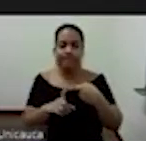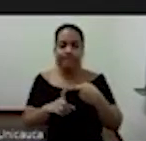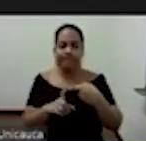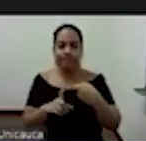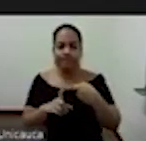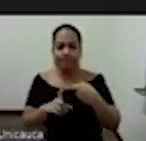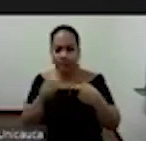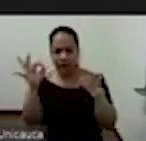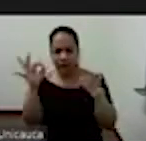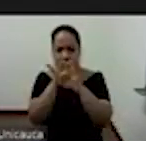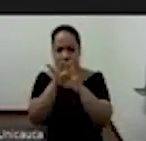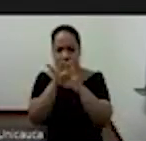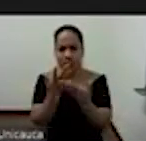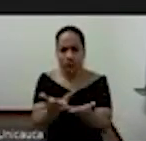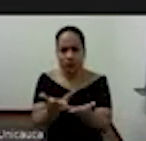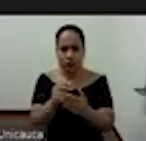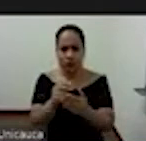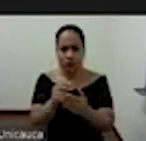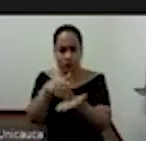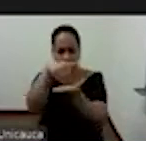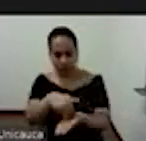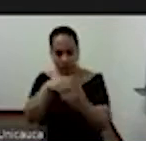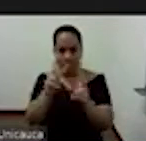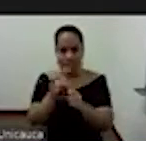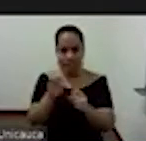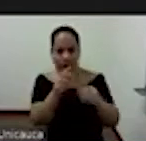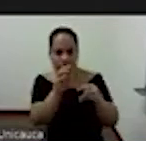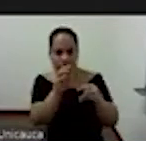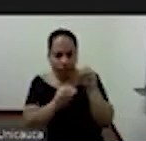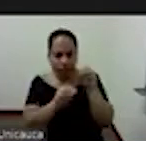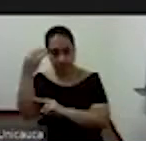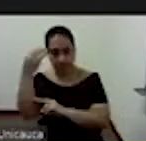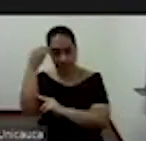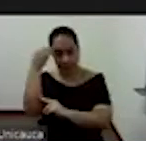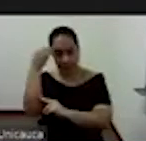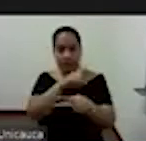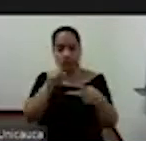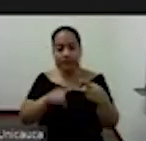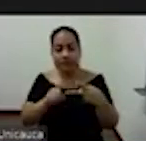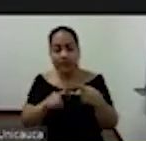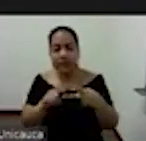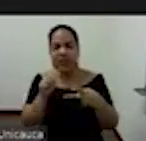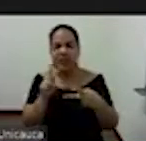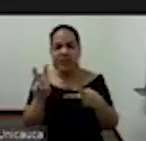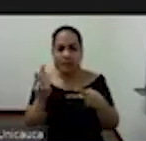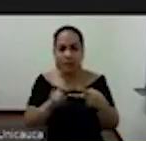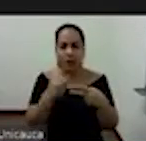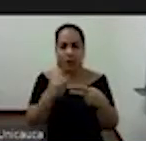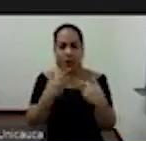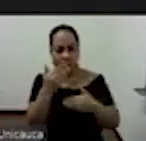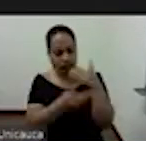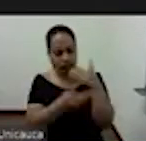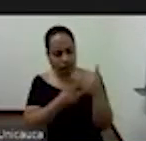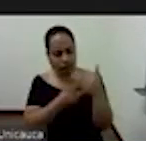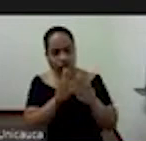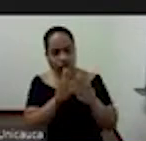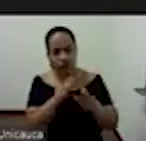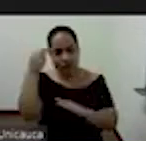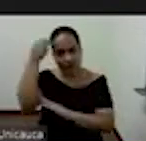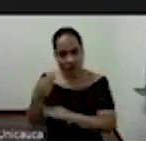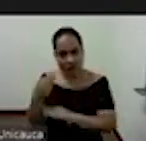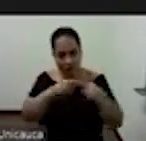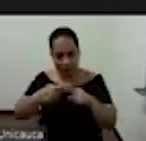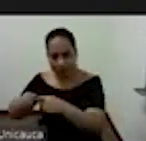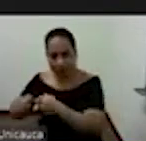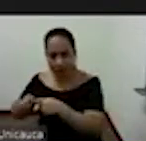enfocando al tejido como resistencia y constructor de la memoria. El segundo, acerca del proceso histórico del tejido respecto